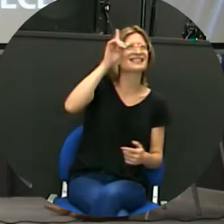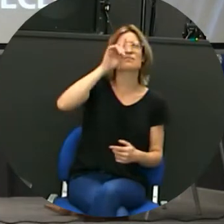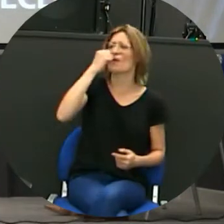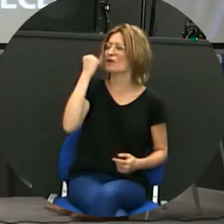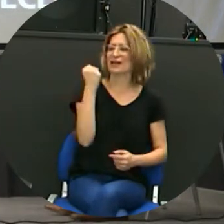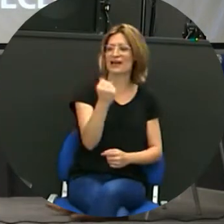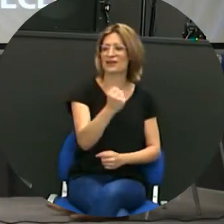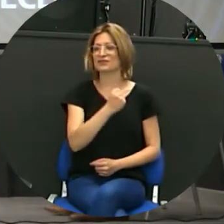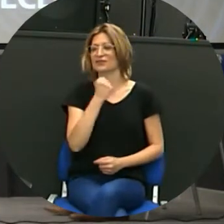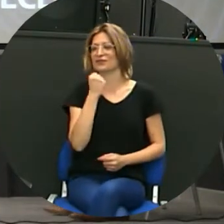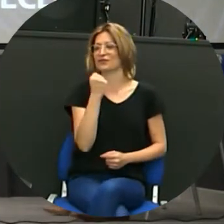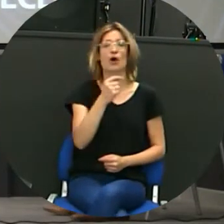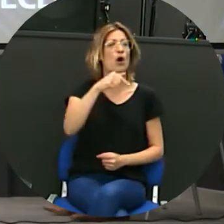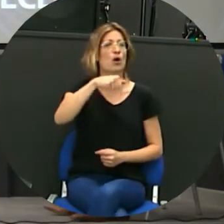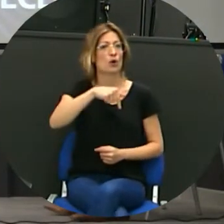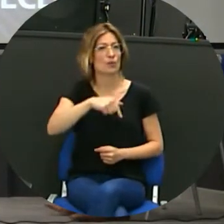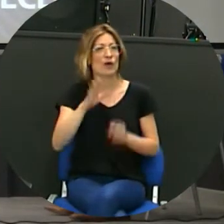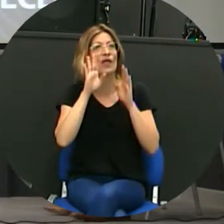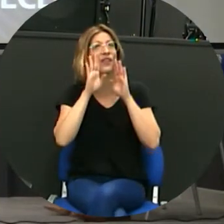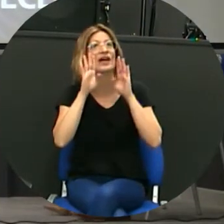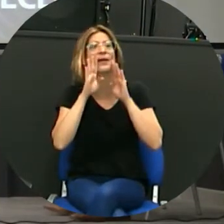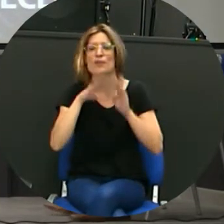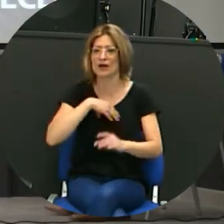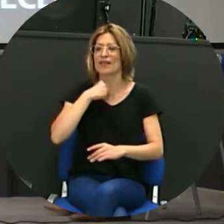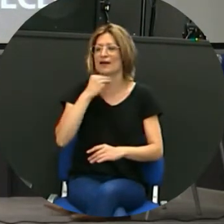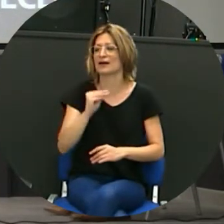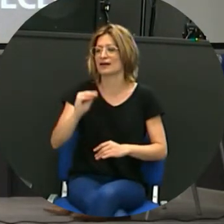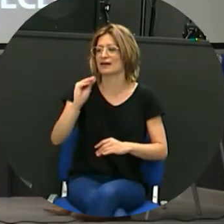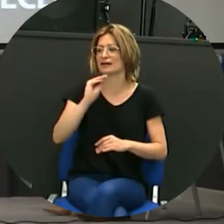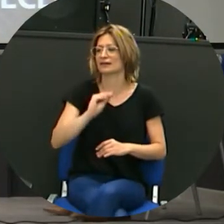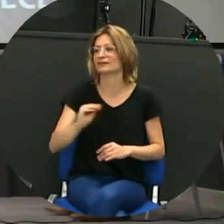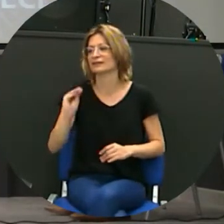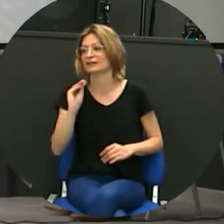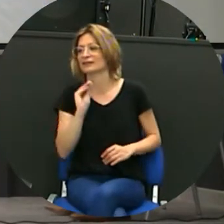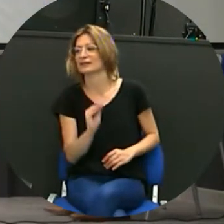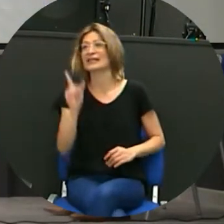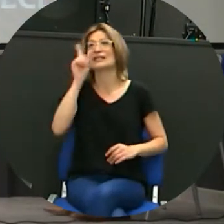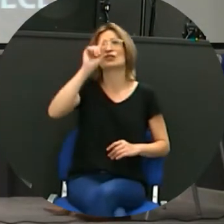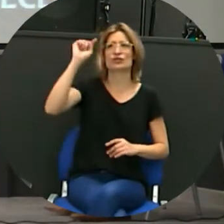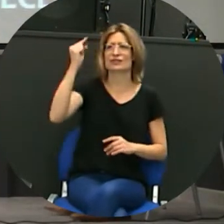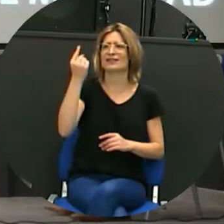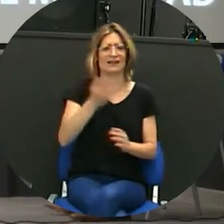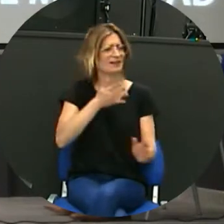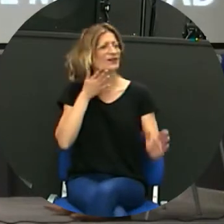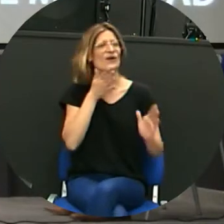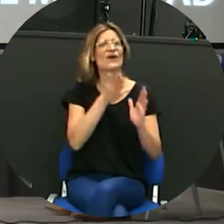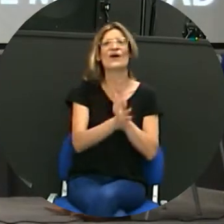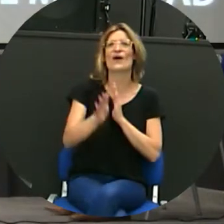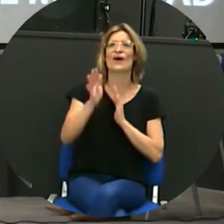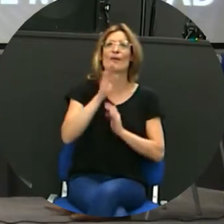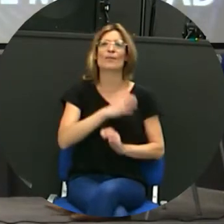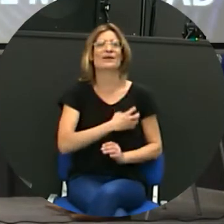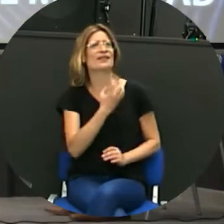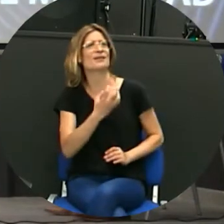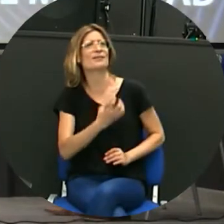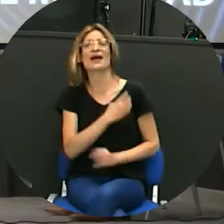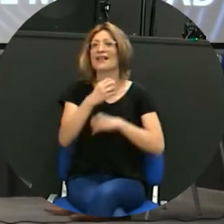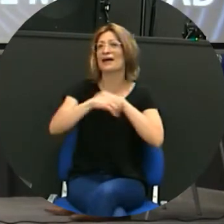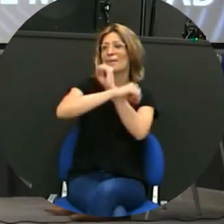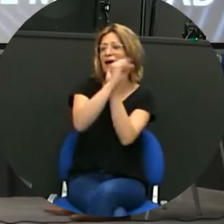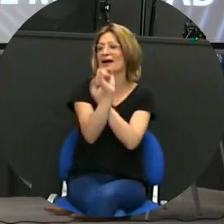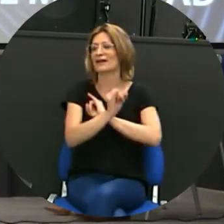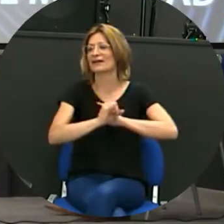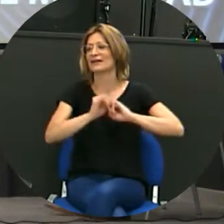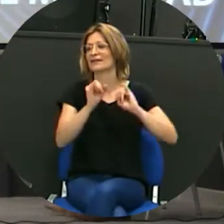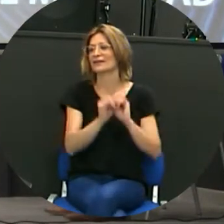fidelidad. Eres poderoso, hoy puedo declarar. Eres Dios eterno, Príncipe